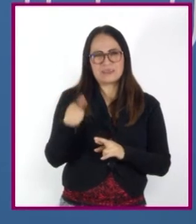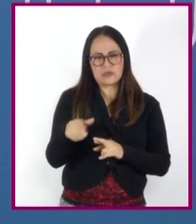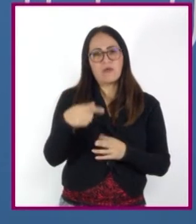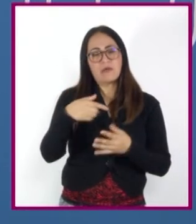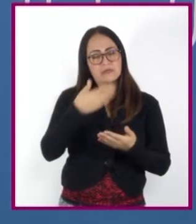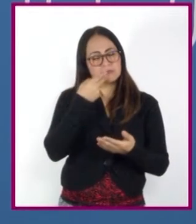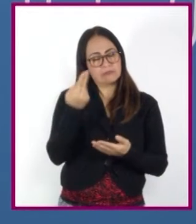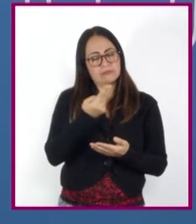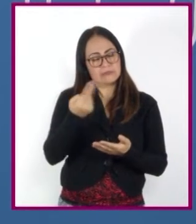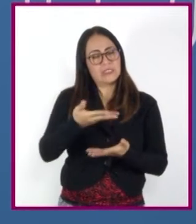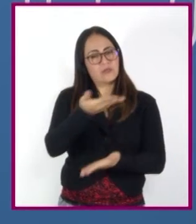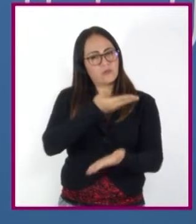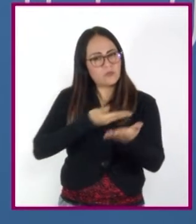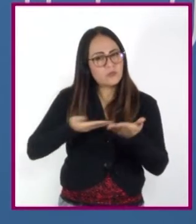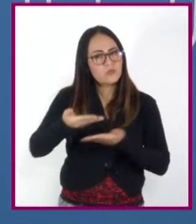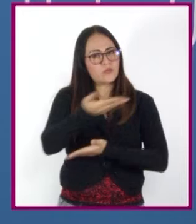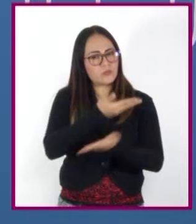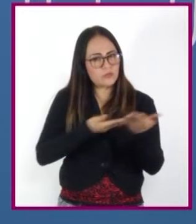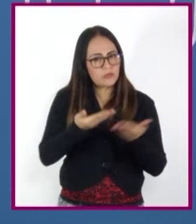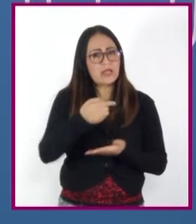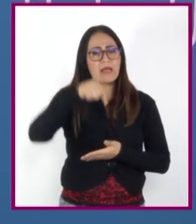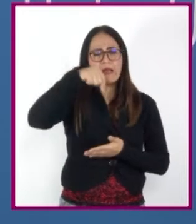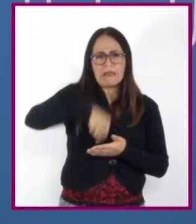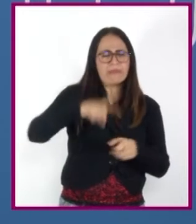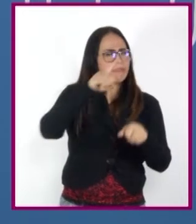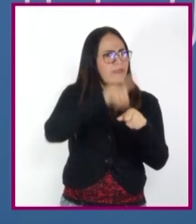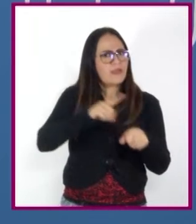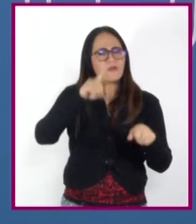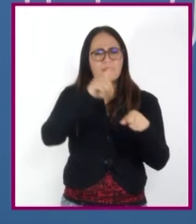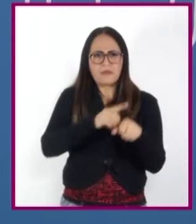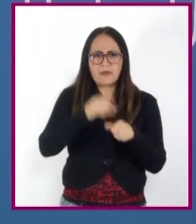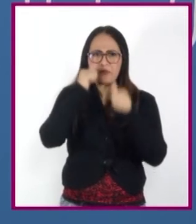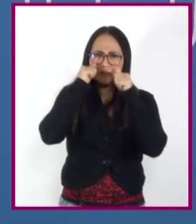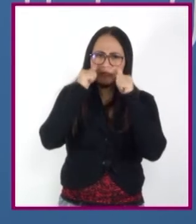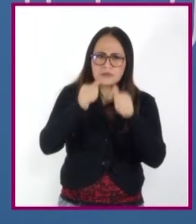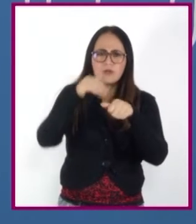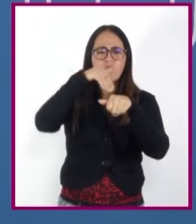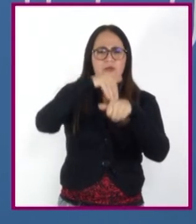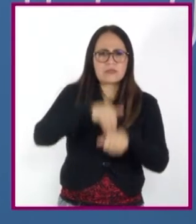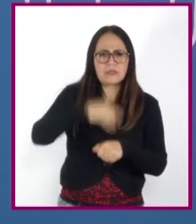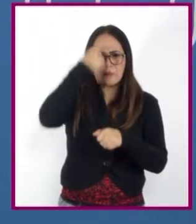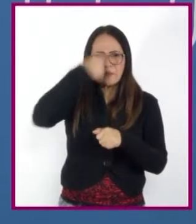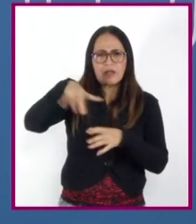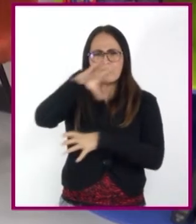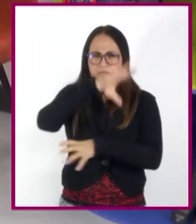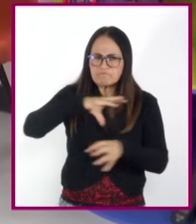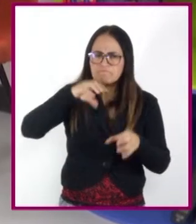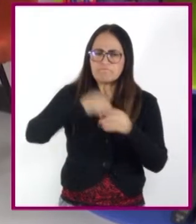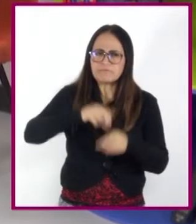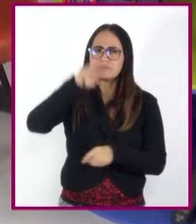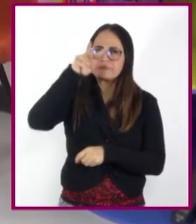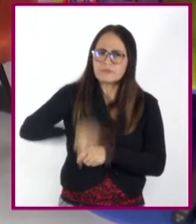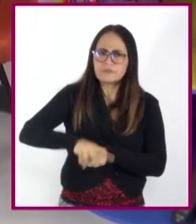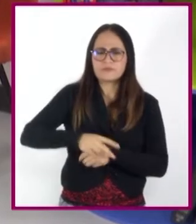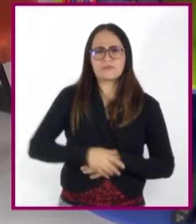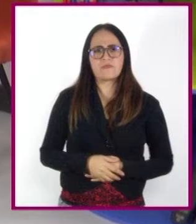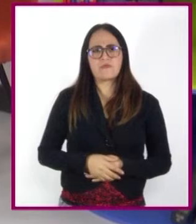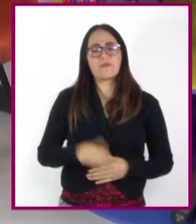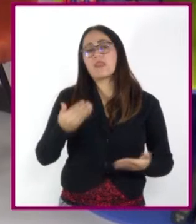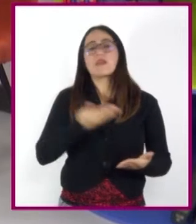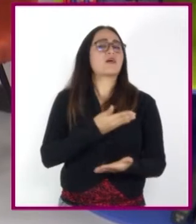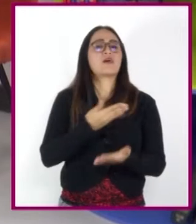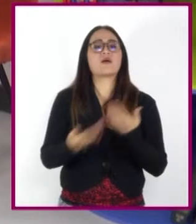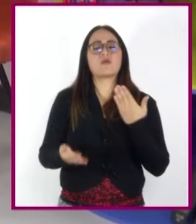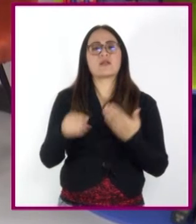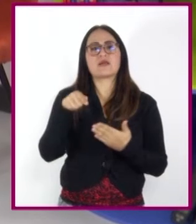convivencia. Intenten promoverlas en su día a día para que la inclusión sea real. Ahora, como